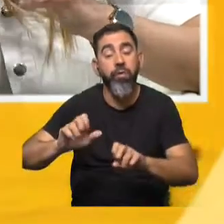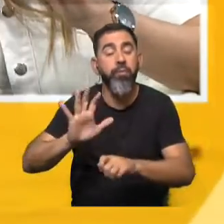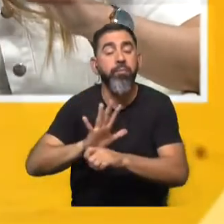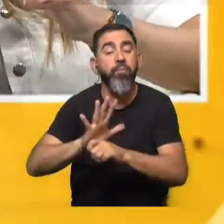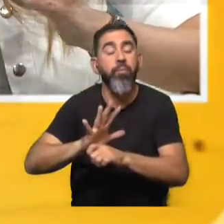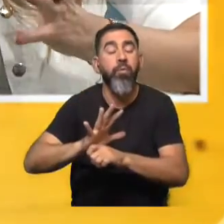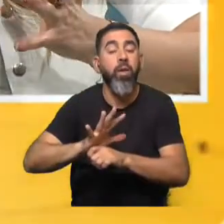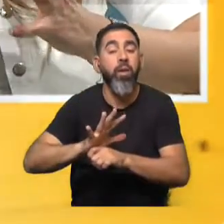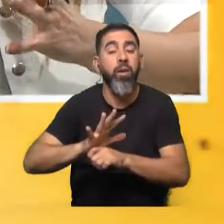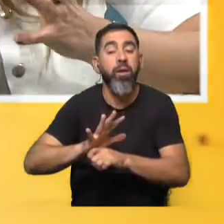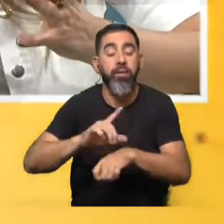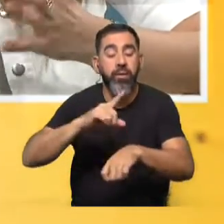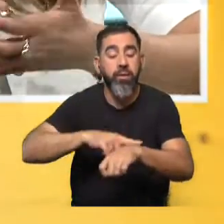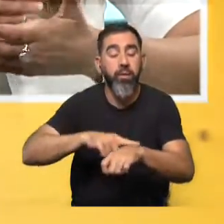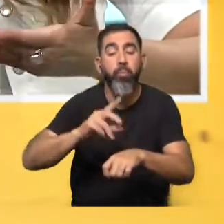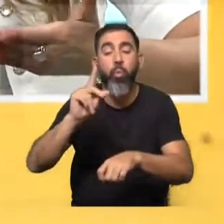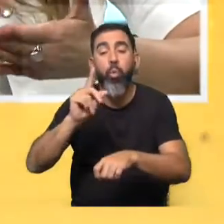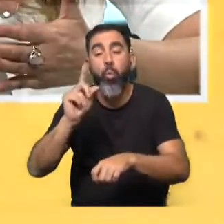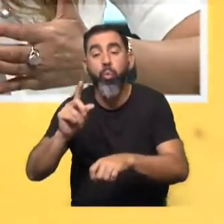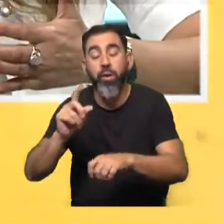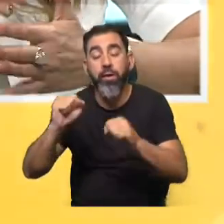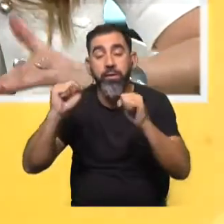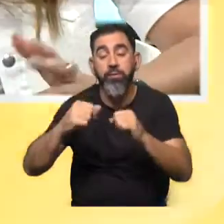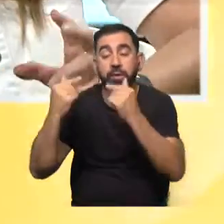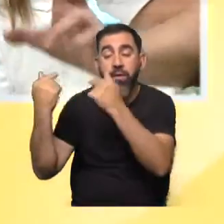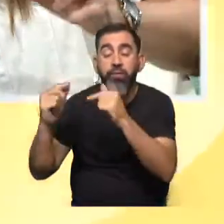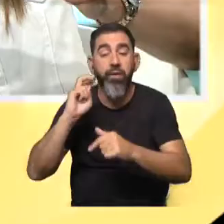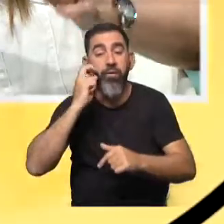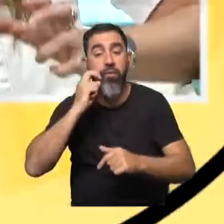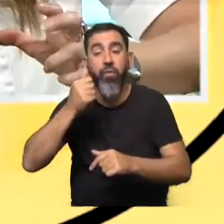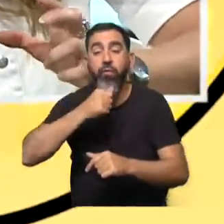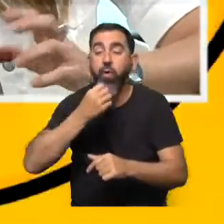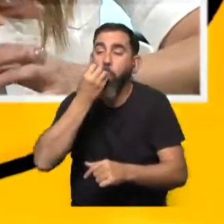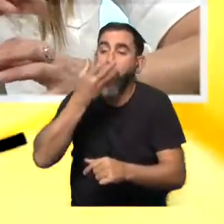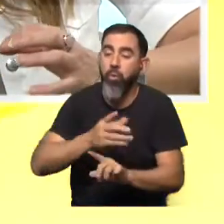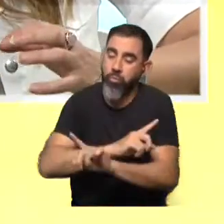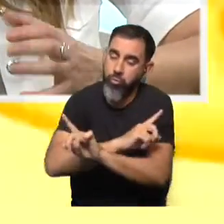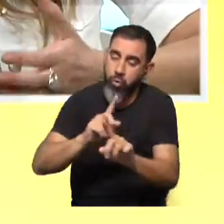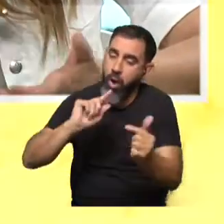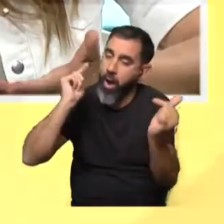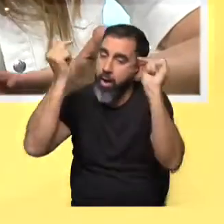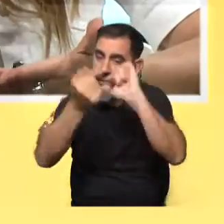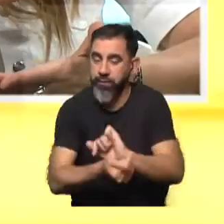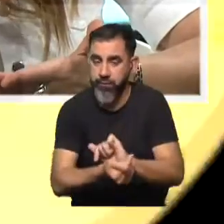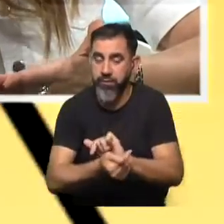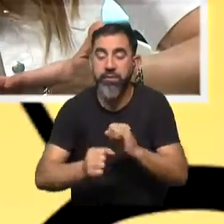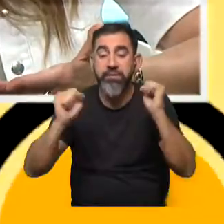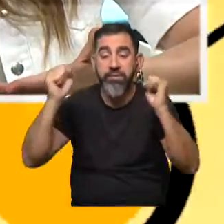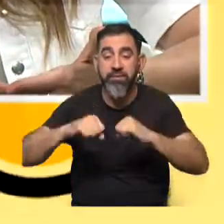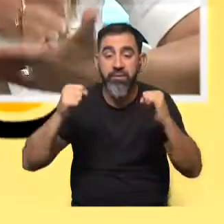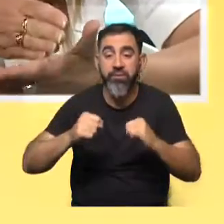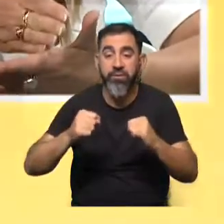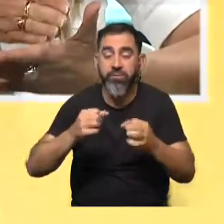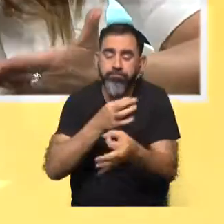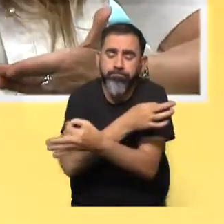del producto. O sea, la cerveza, a diferencia del vino, no es que cuanto más viejo es mejor, digamos, sino que al contrario, ¿no? La cerveza está en su